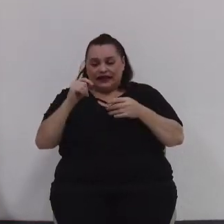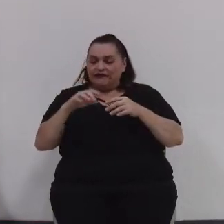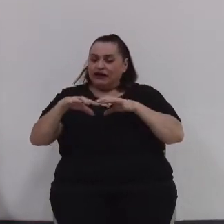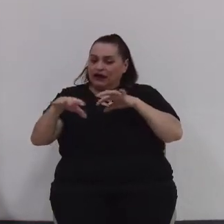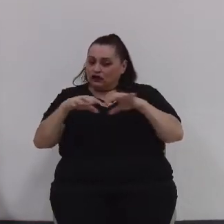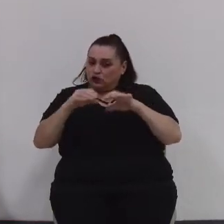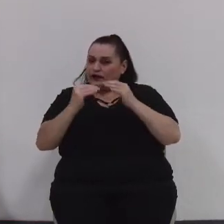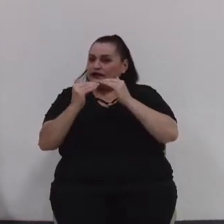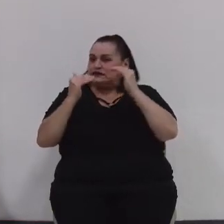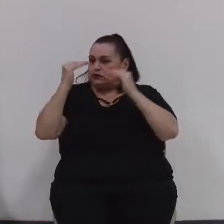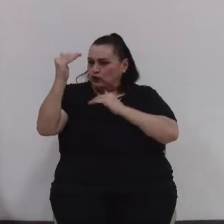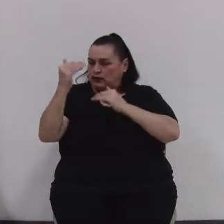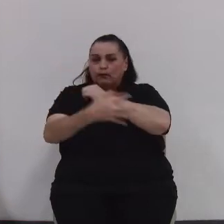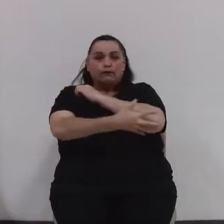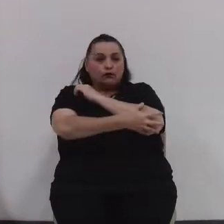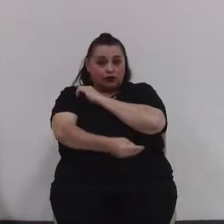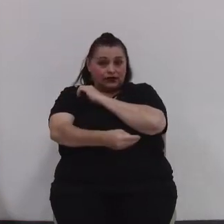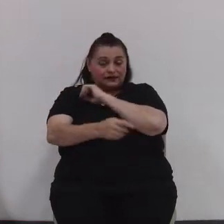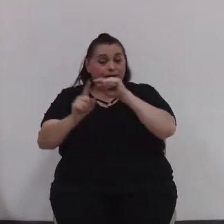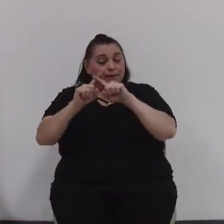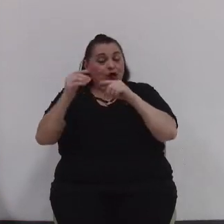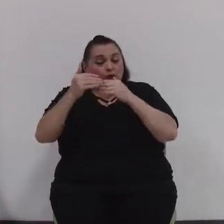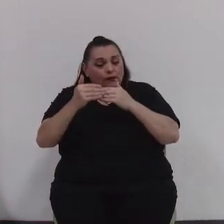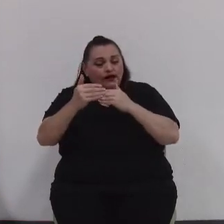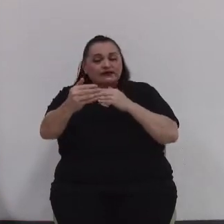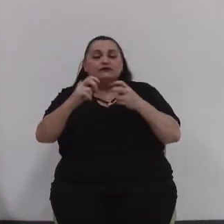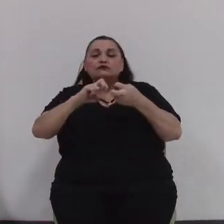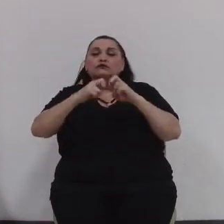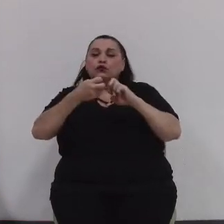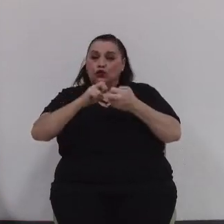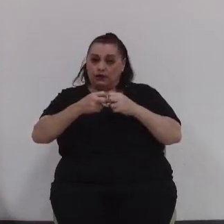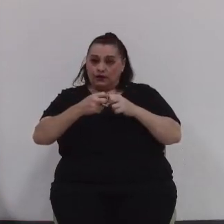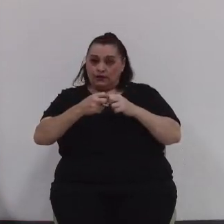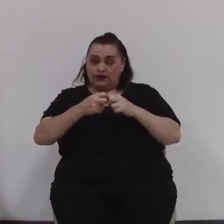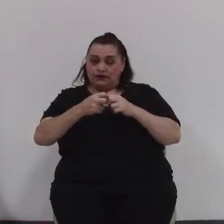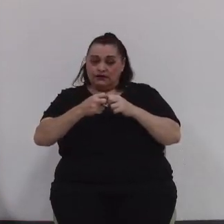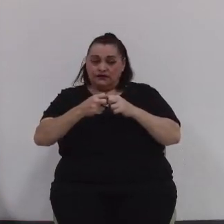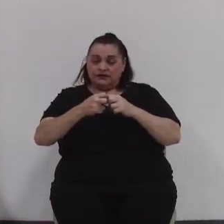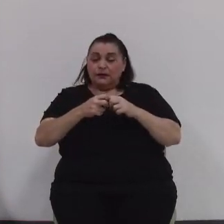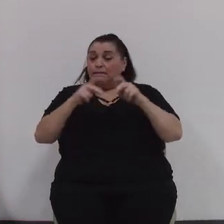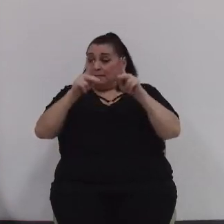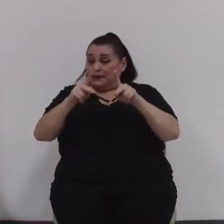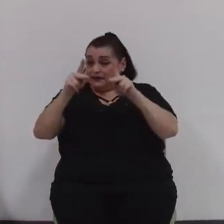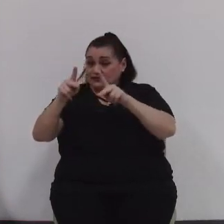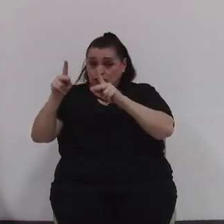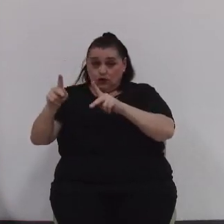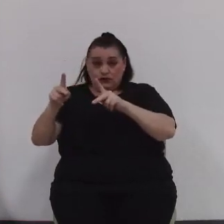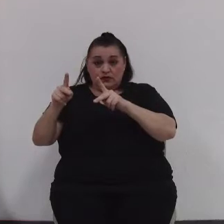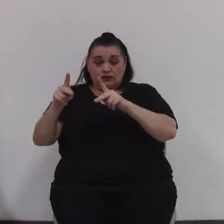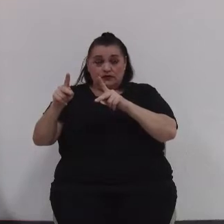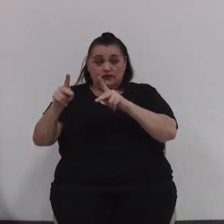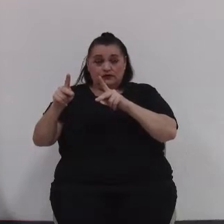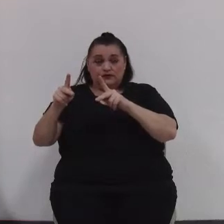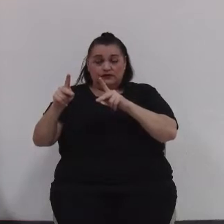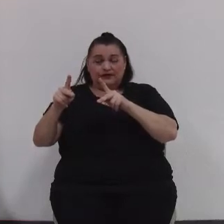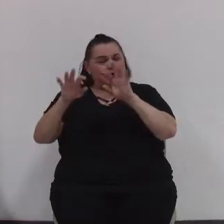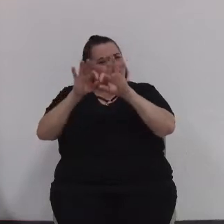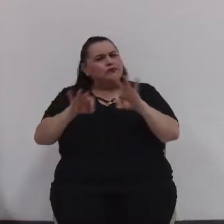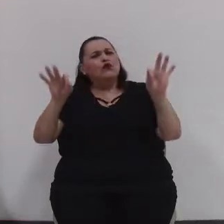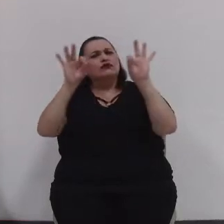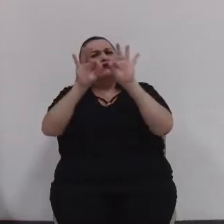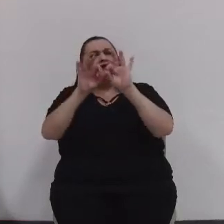la pobreza, pero yo diría a partir de los problemas en donde que la gente, los problemas vitales que la